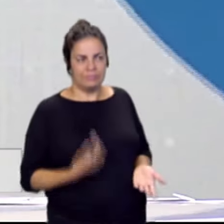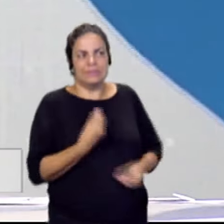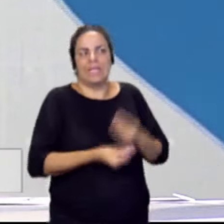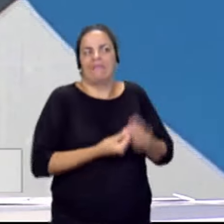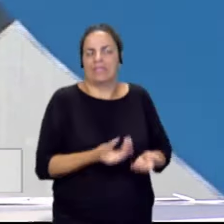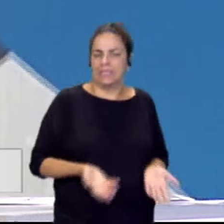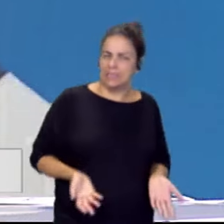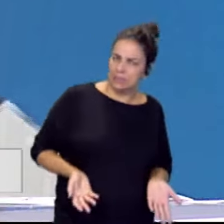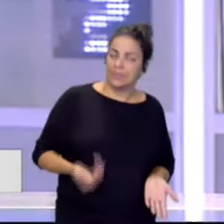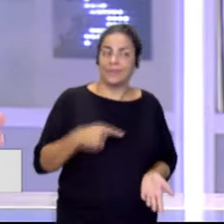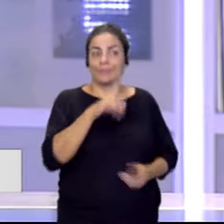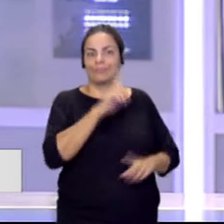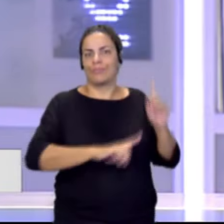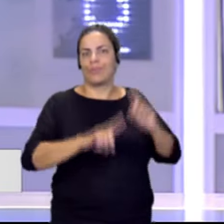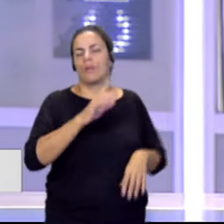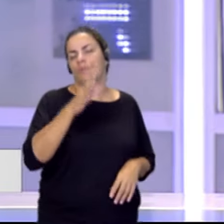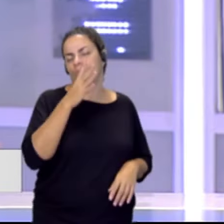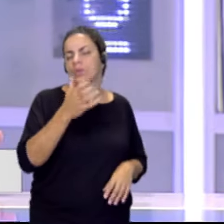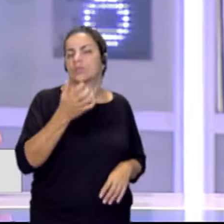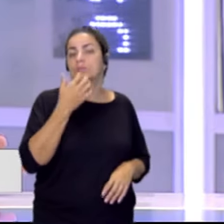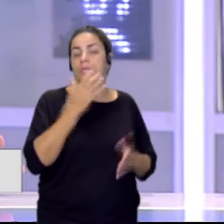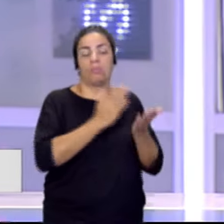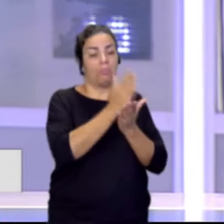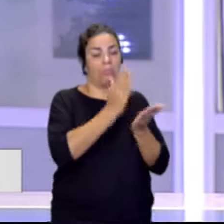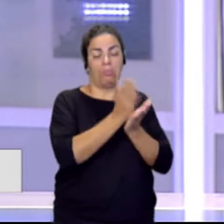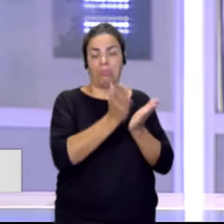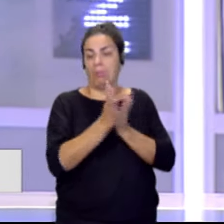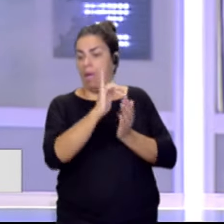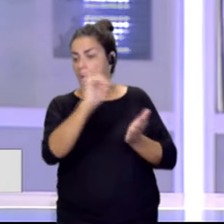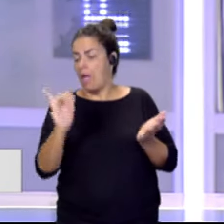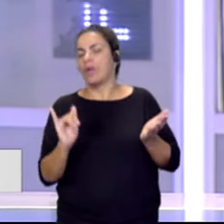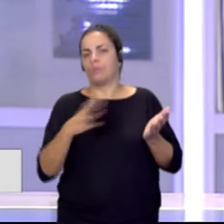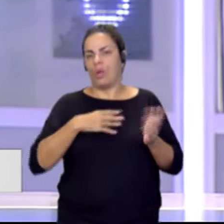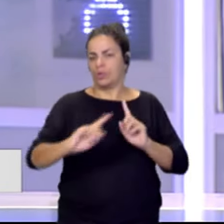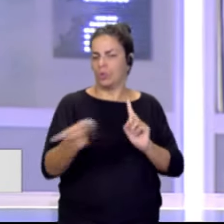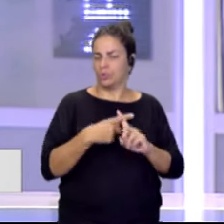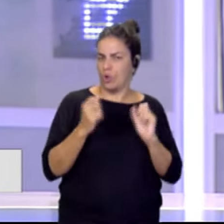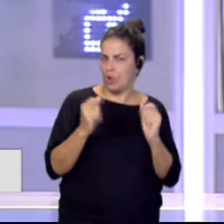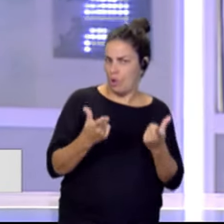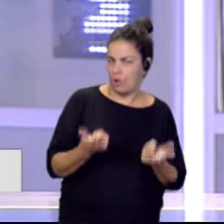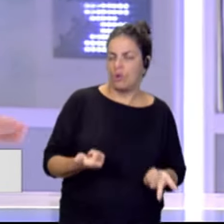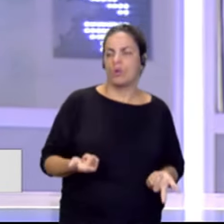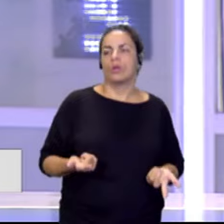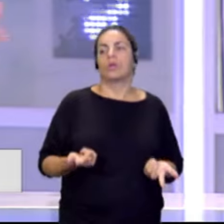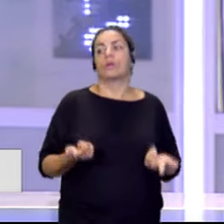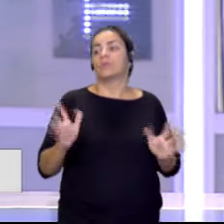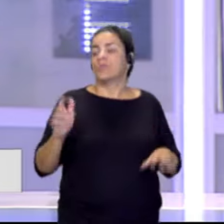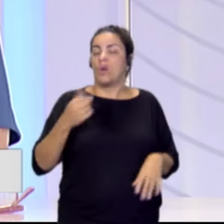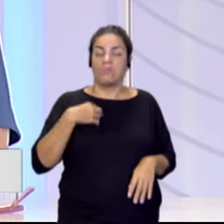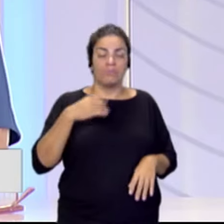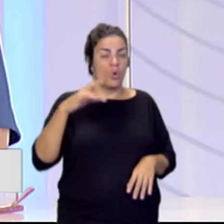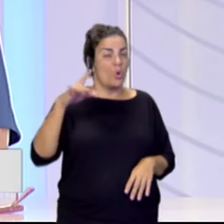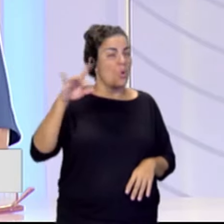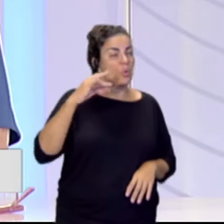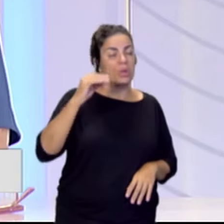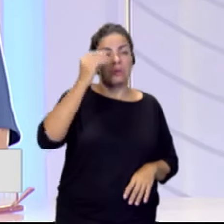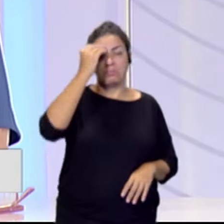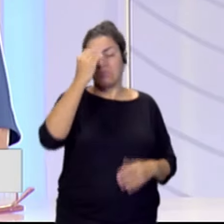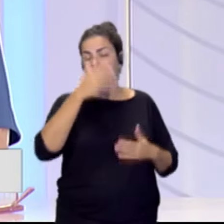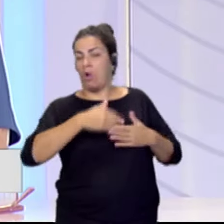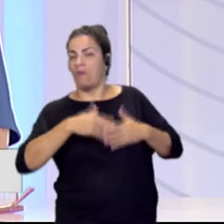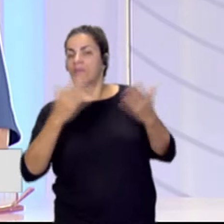seguramente si tuviésemos más opciones esto probablemente estaría resuelto, ¿no? Yo la única confianza que puedo tener es que las